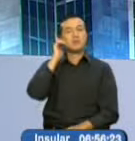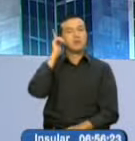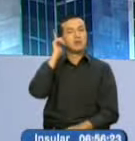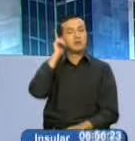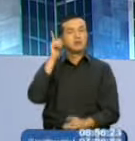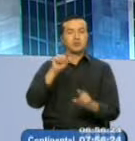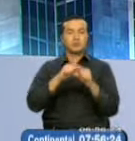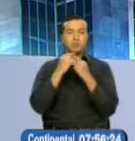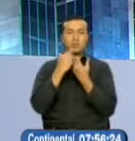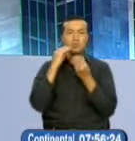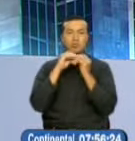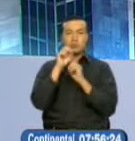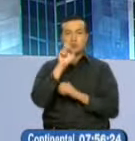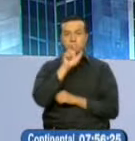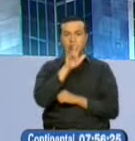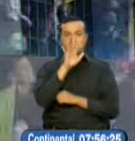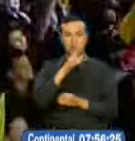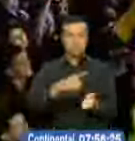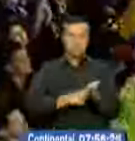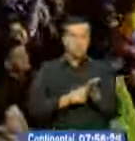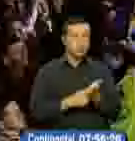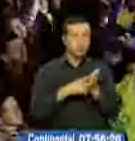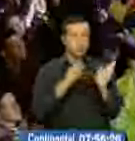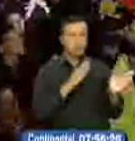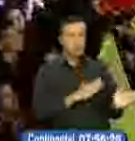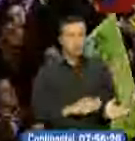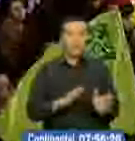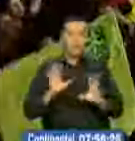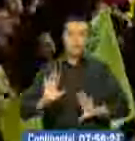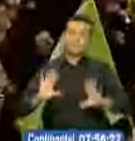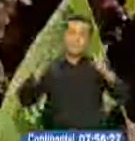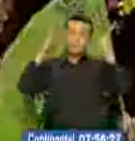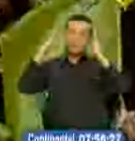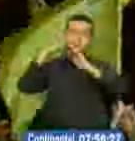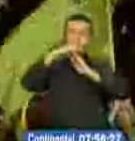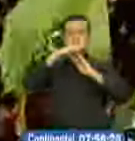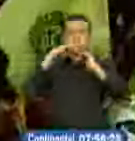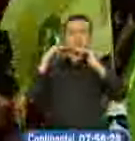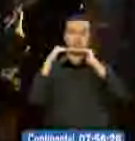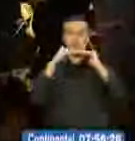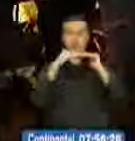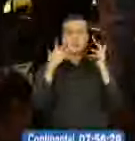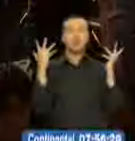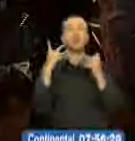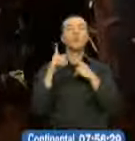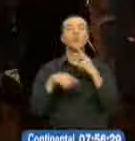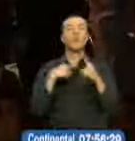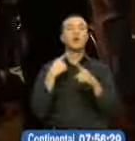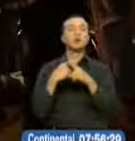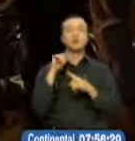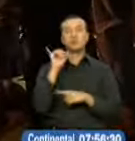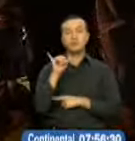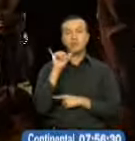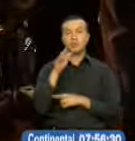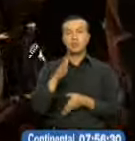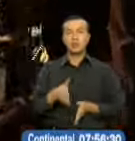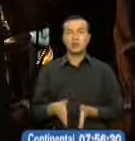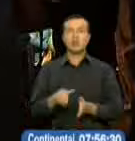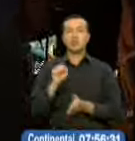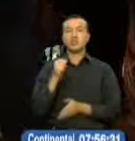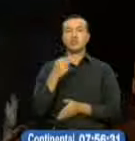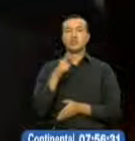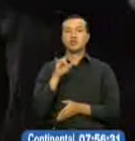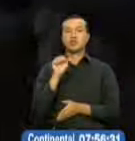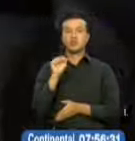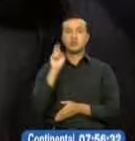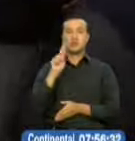movimiento Alianza País se reúnen con la finalidad de preparar el denominado Festival por la Paz y la Democracia, que se desarrollará este sábado en la Avenida de los Chiris, en el